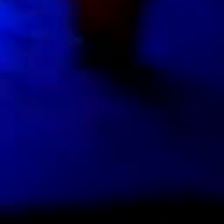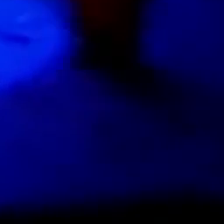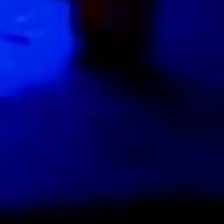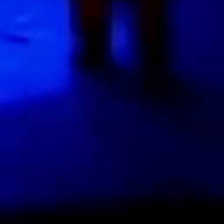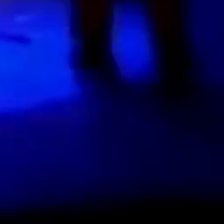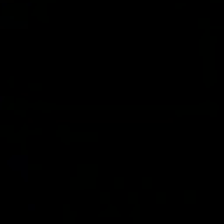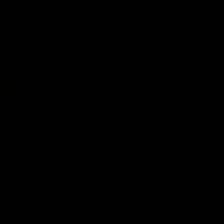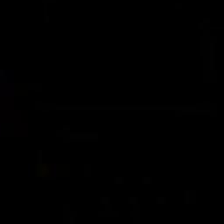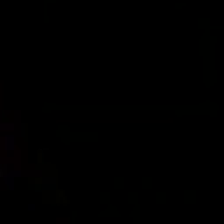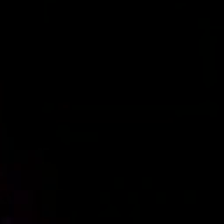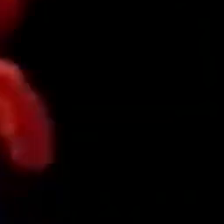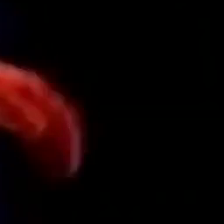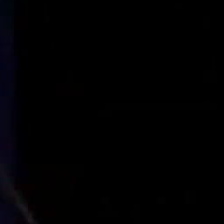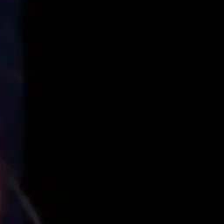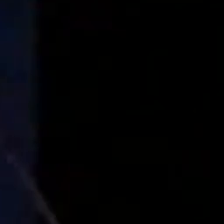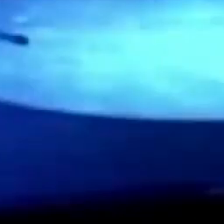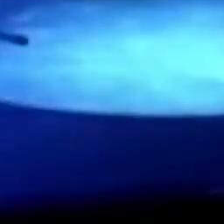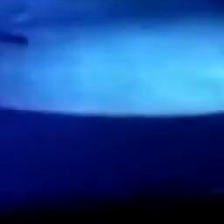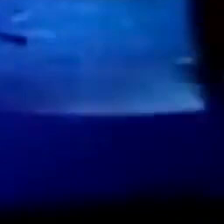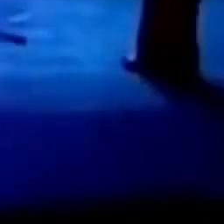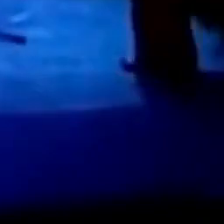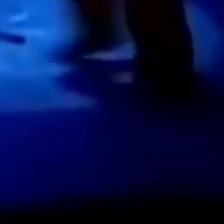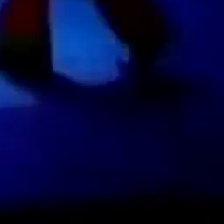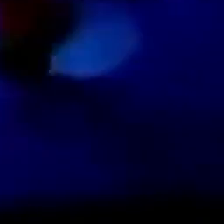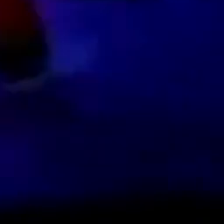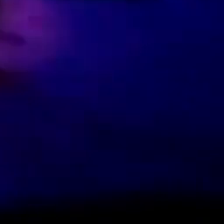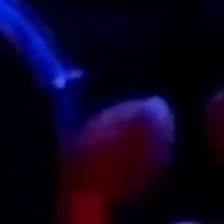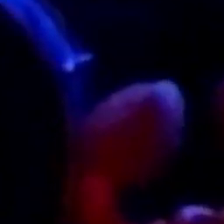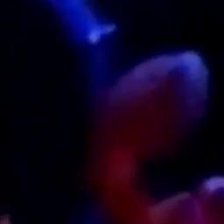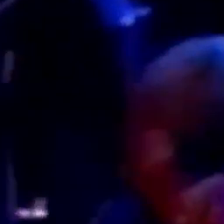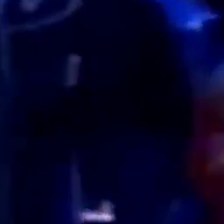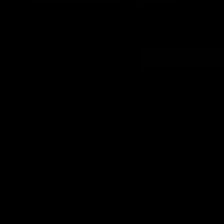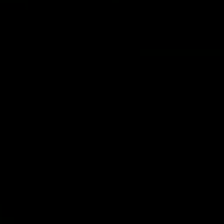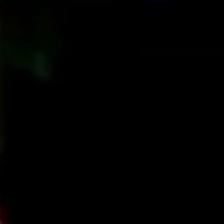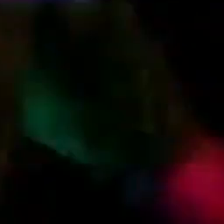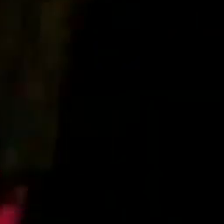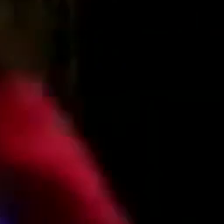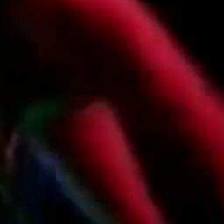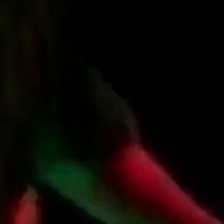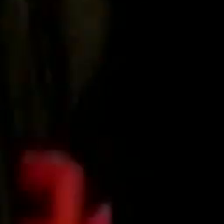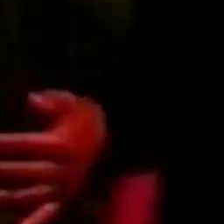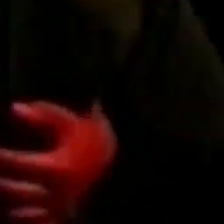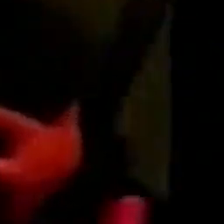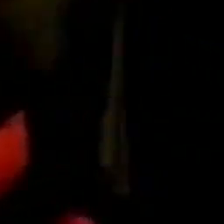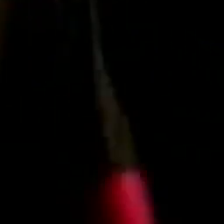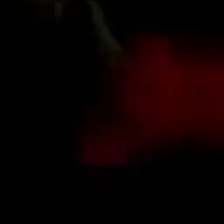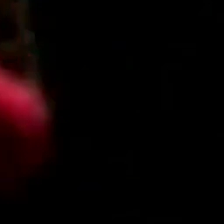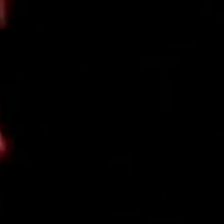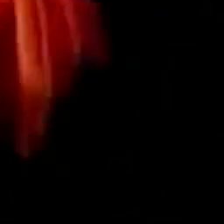la voy a peinar. ¡Auch! Mi muñeca.